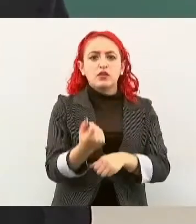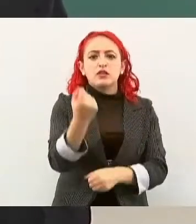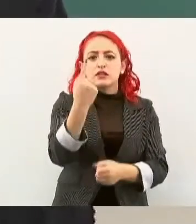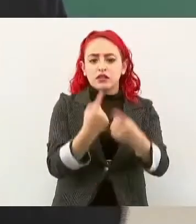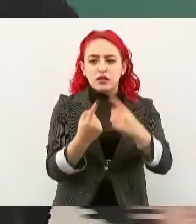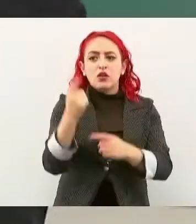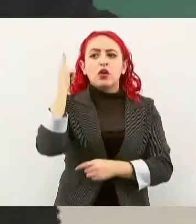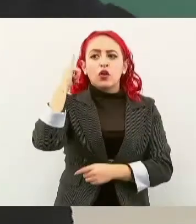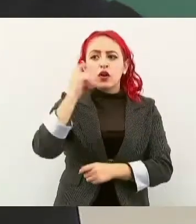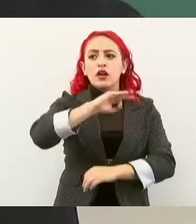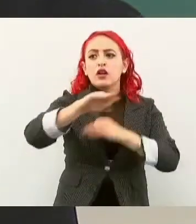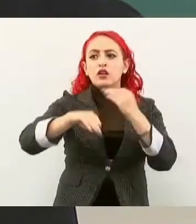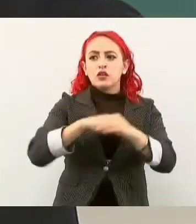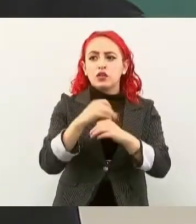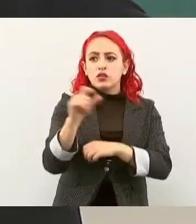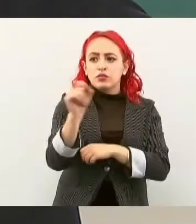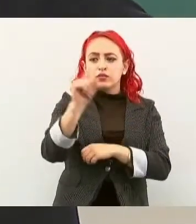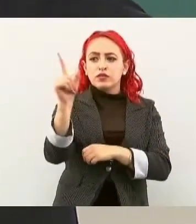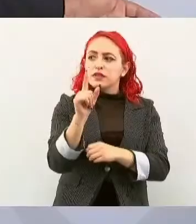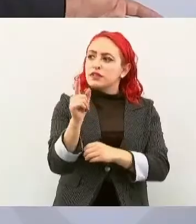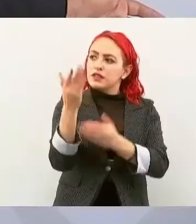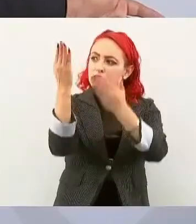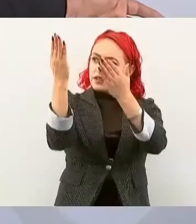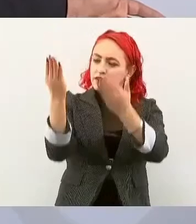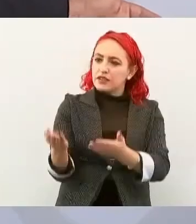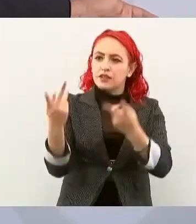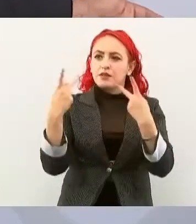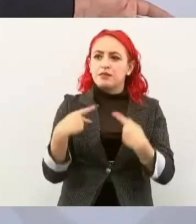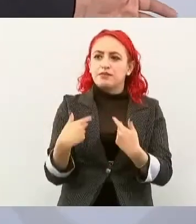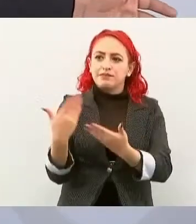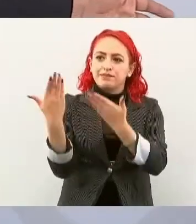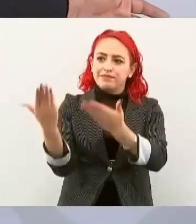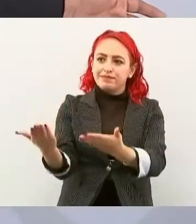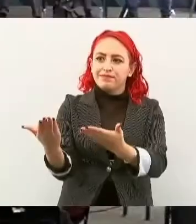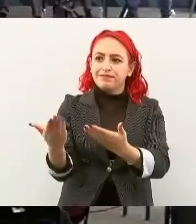todos los especialistas sean como esta especialista.